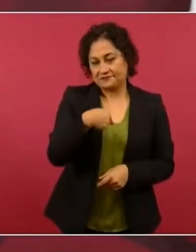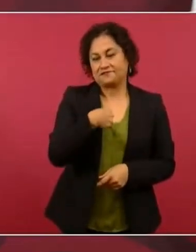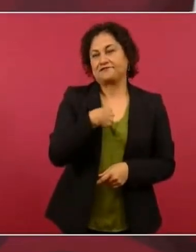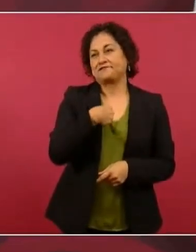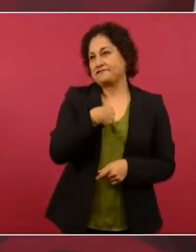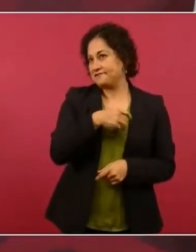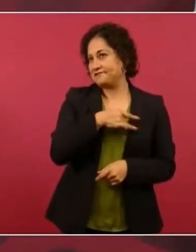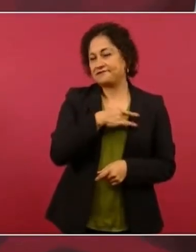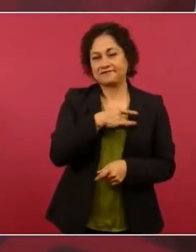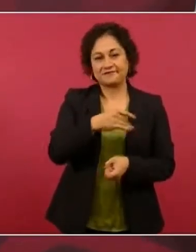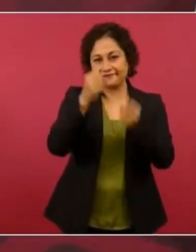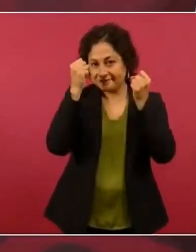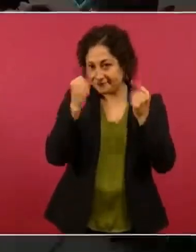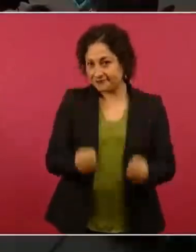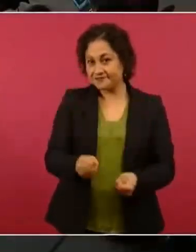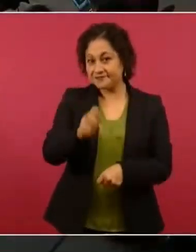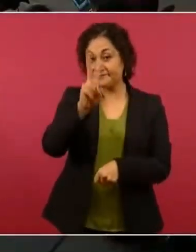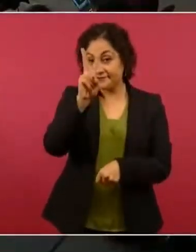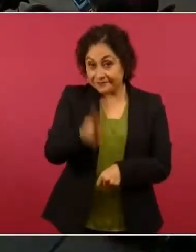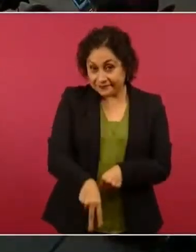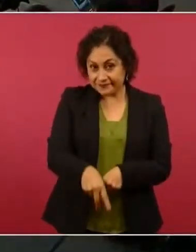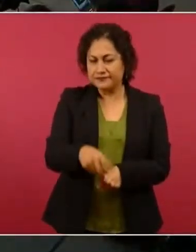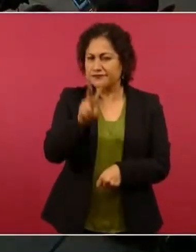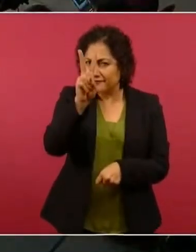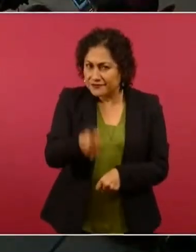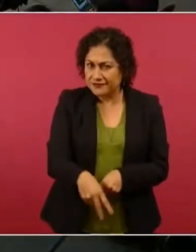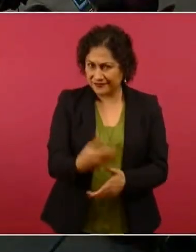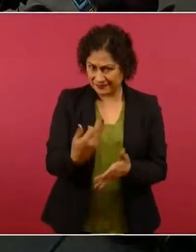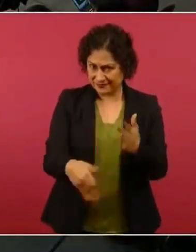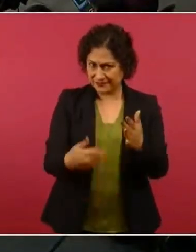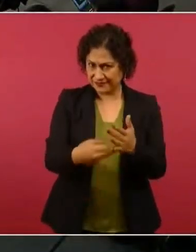este hacer periodismo de investigación verdad